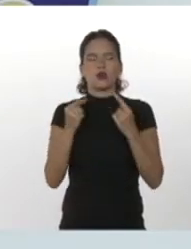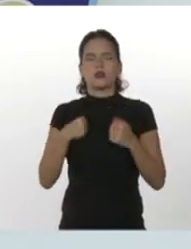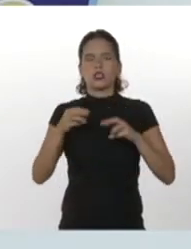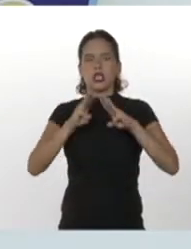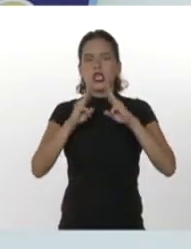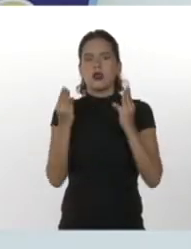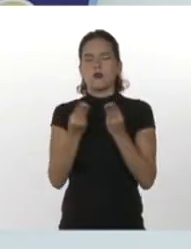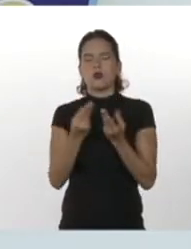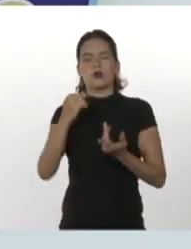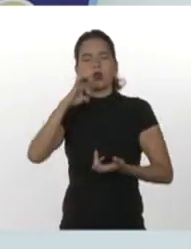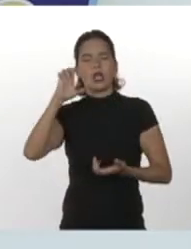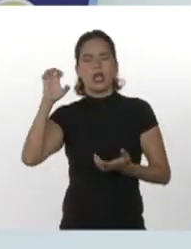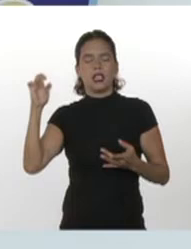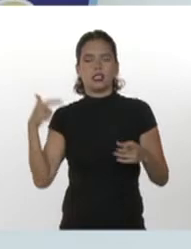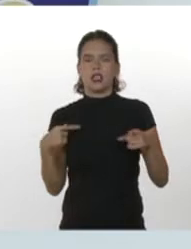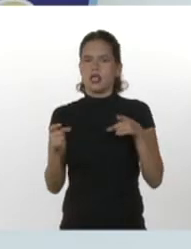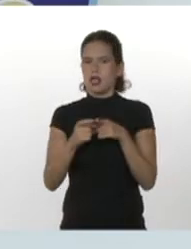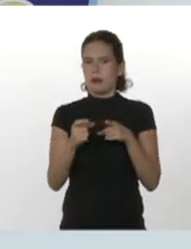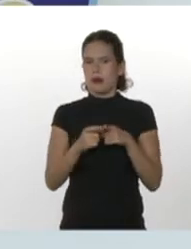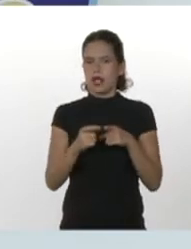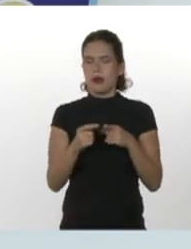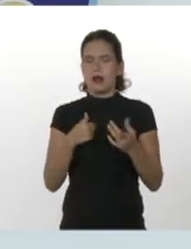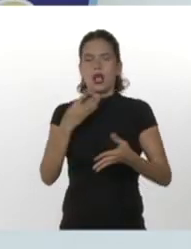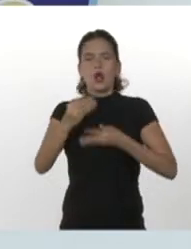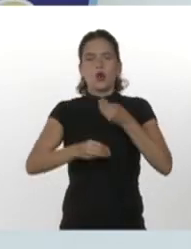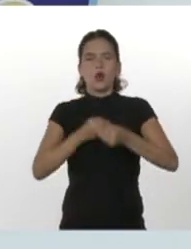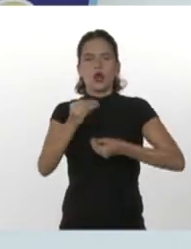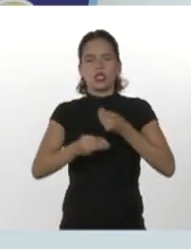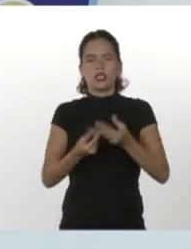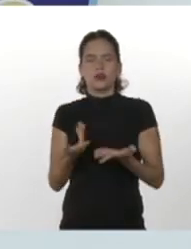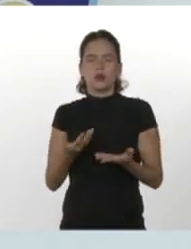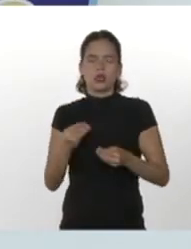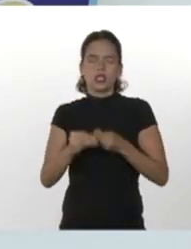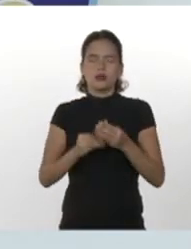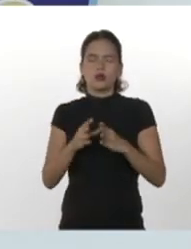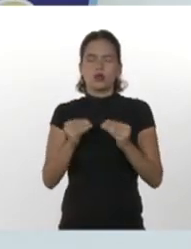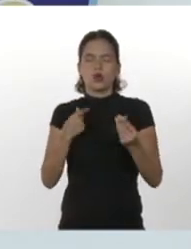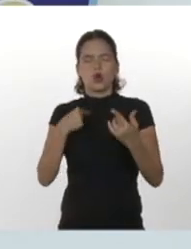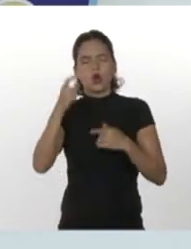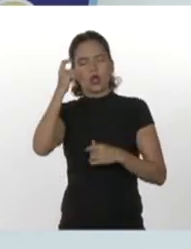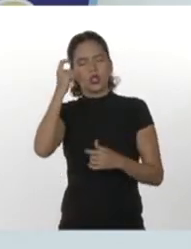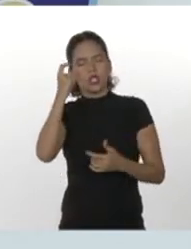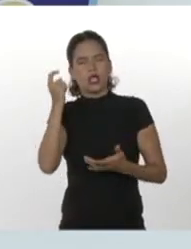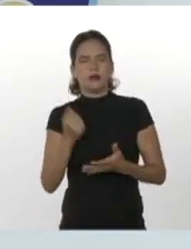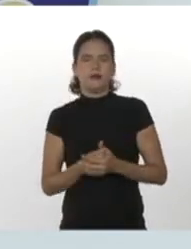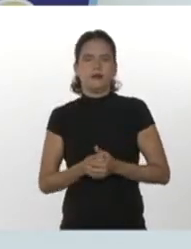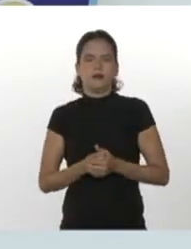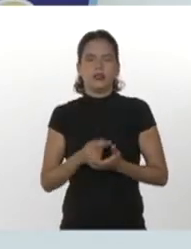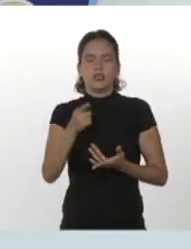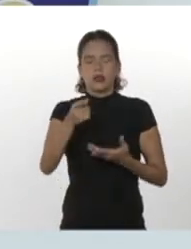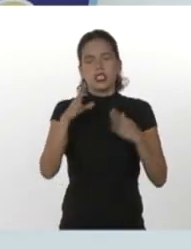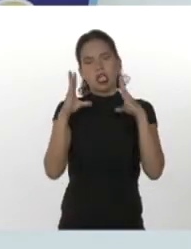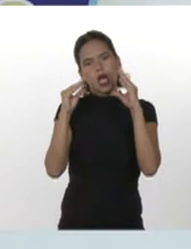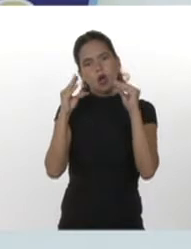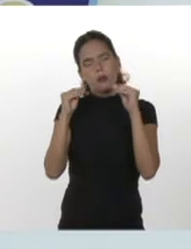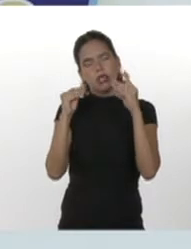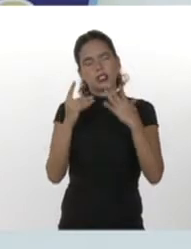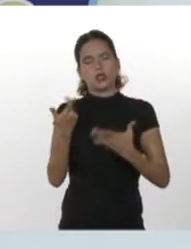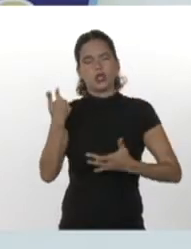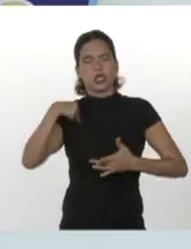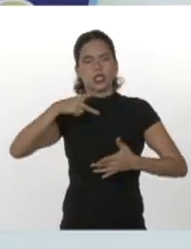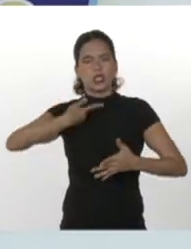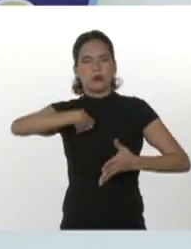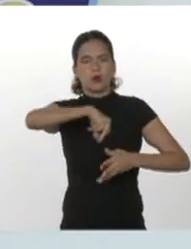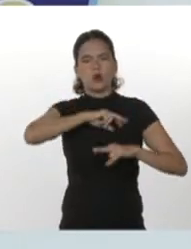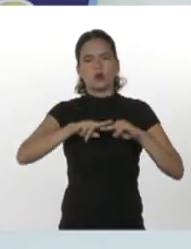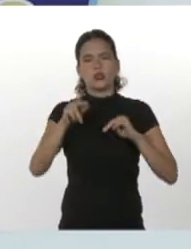mundo de las letras y de las palabras lo hacemos en nuestro diario vivir. A través de esas conversaciones que tenemos con